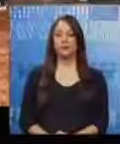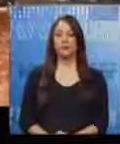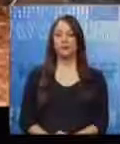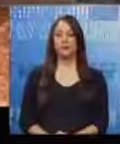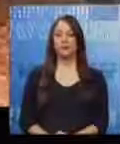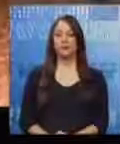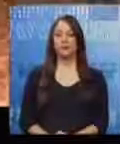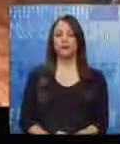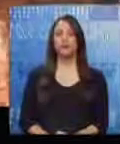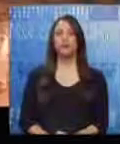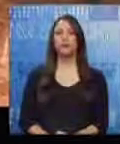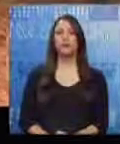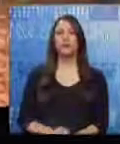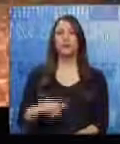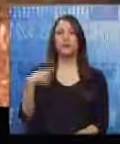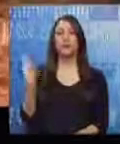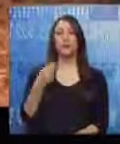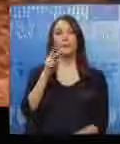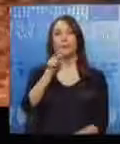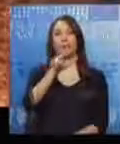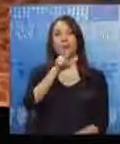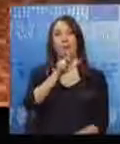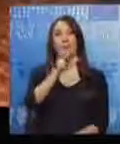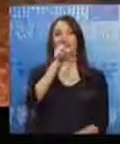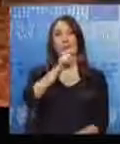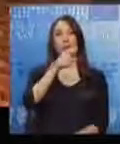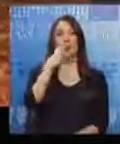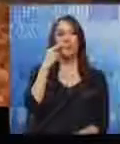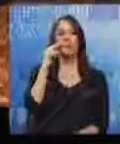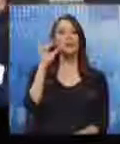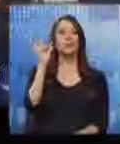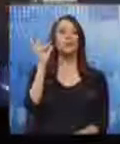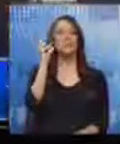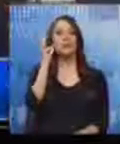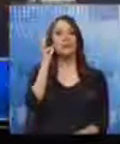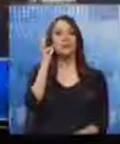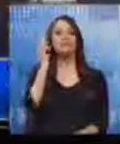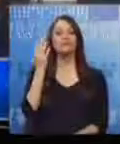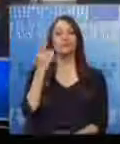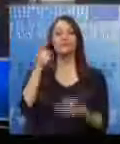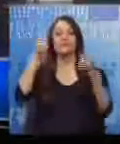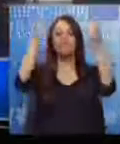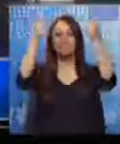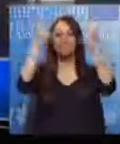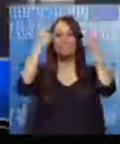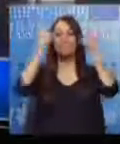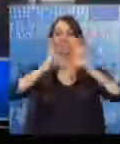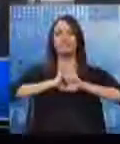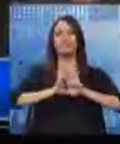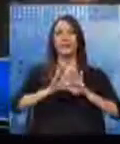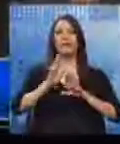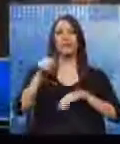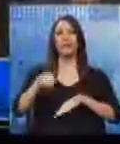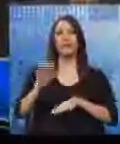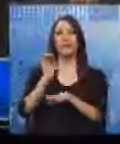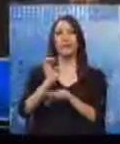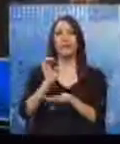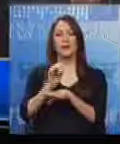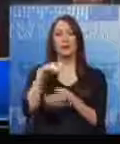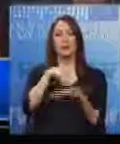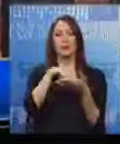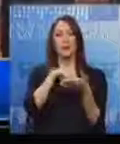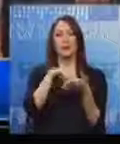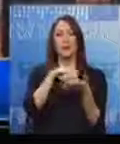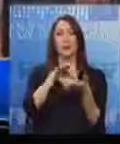En una emotiva ceremonia, 23 hombres y 8 mujeres privadas de su libertad se graduaron como bachilleres de la República del Ecuador en el Centro